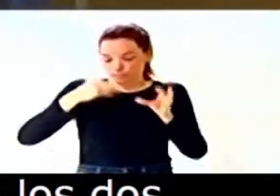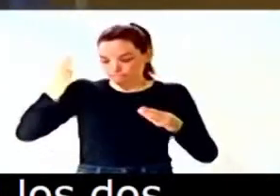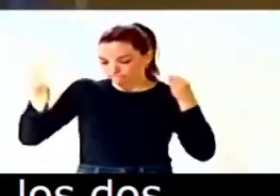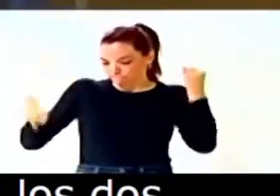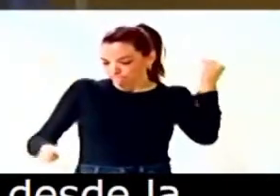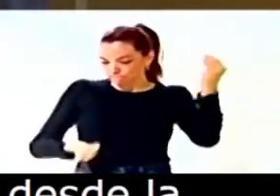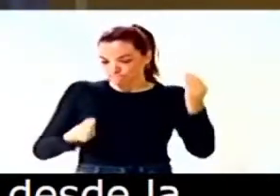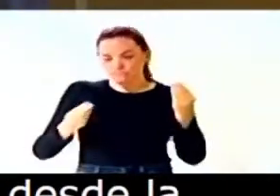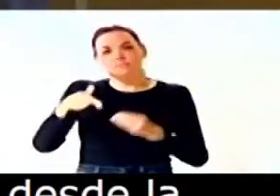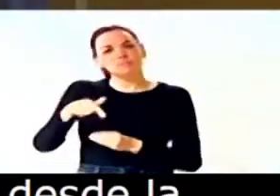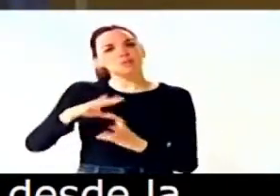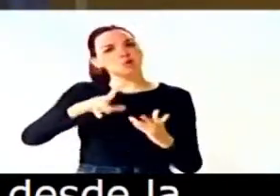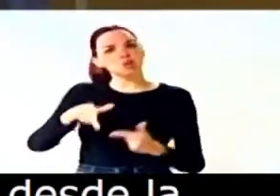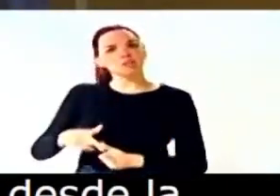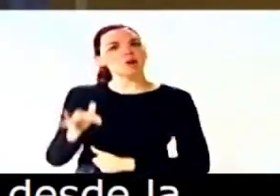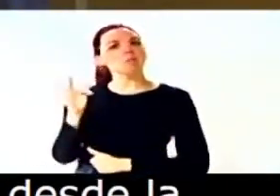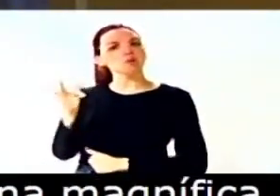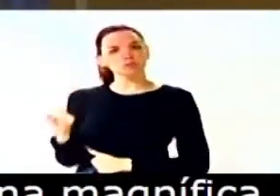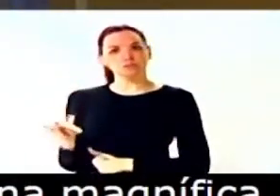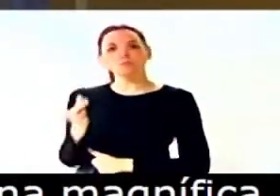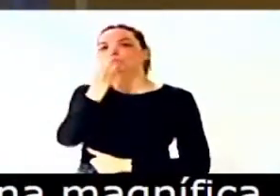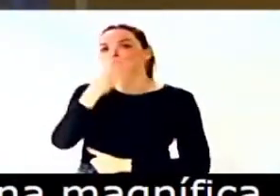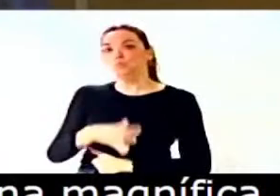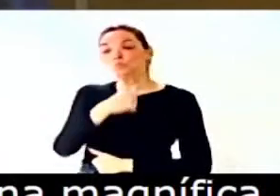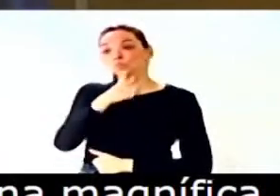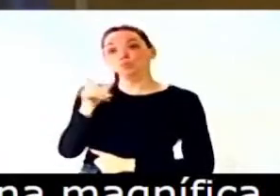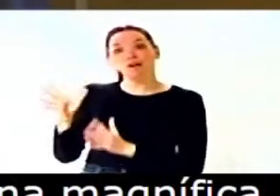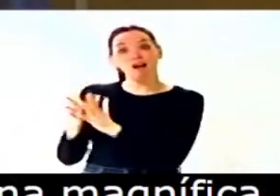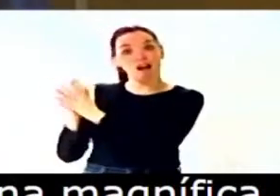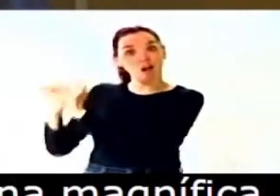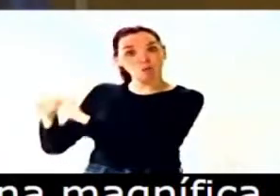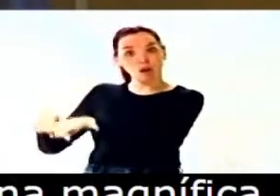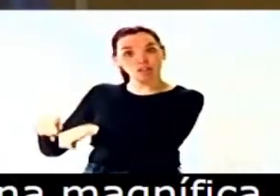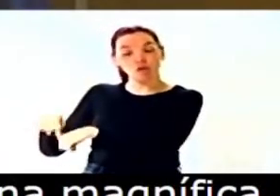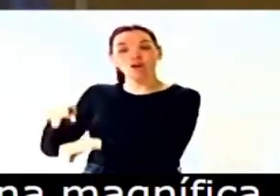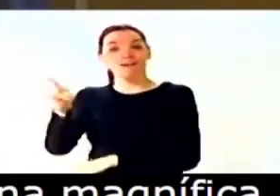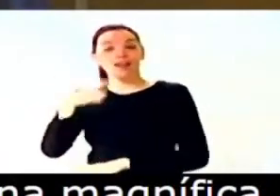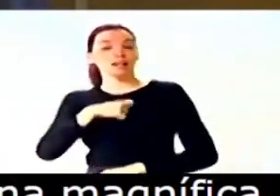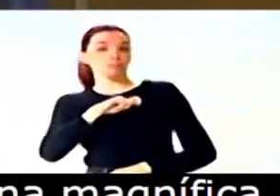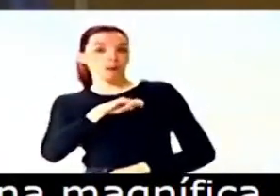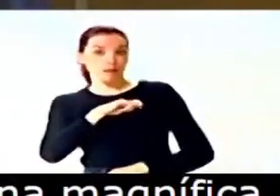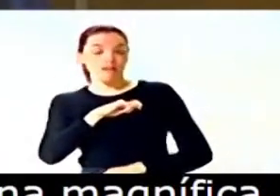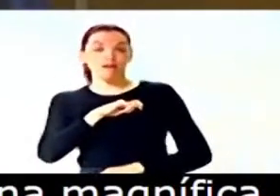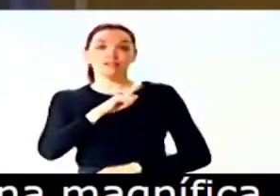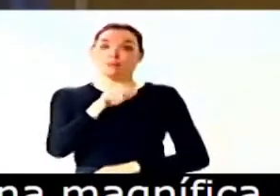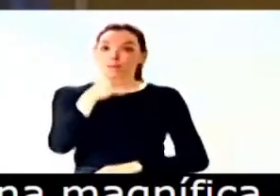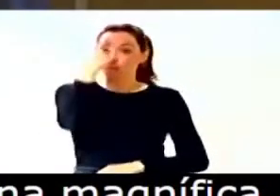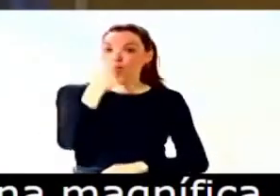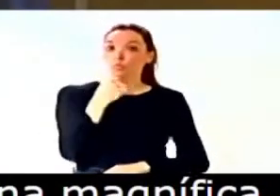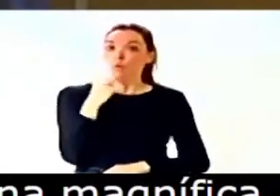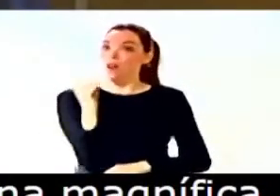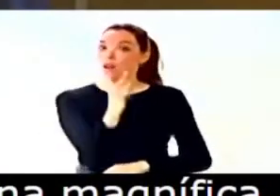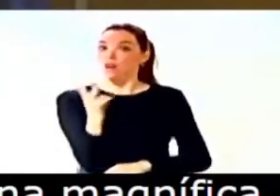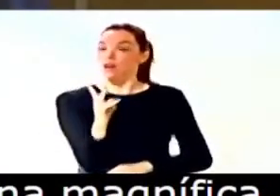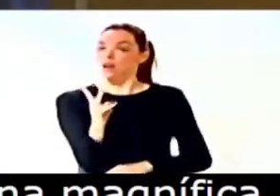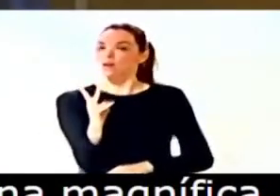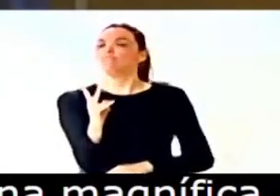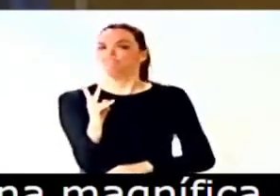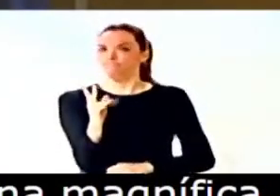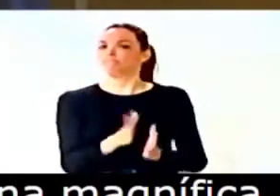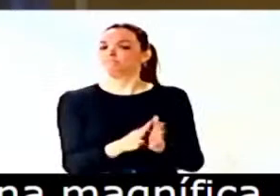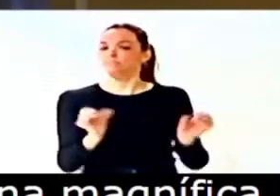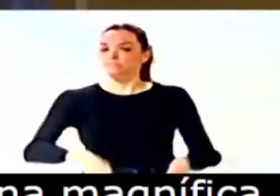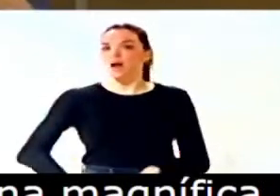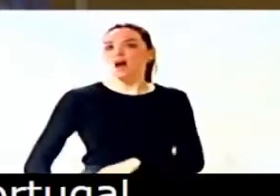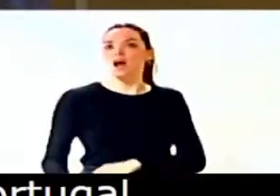una magnífica noticia el acuerdo que tanto España como Portugal tuvieron